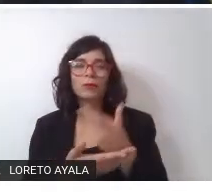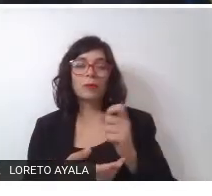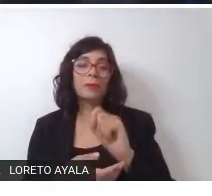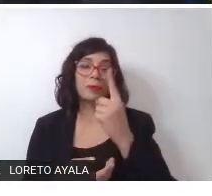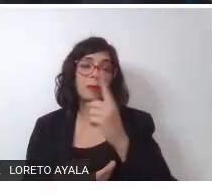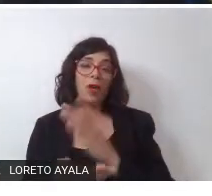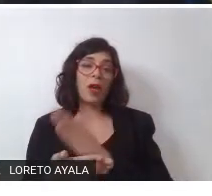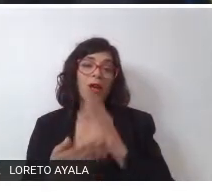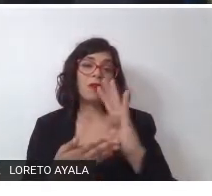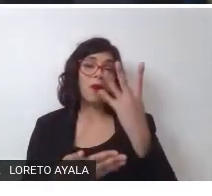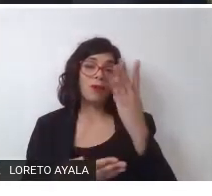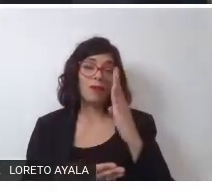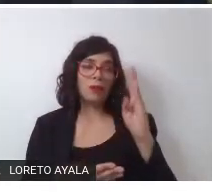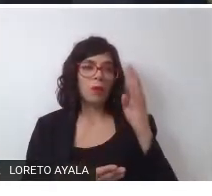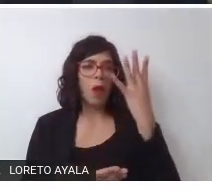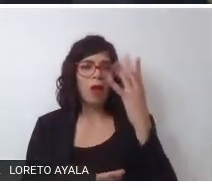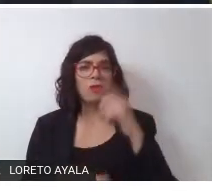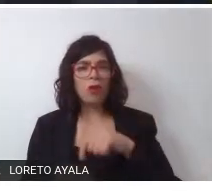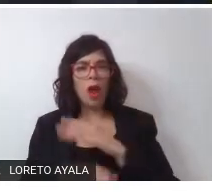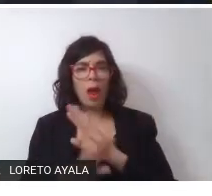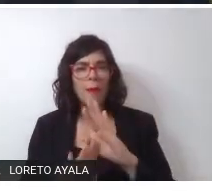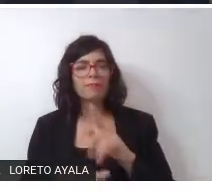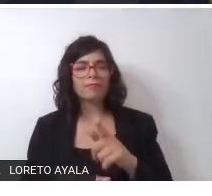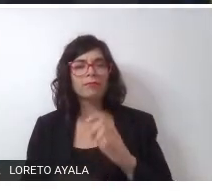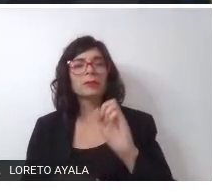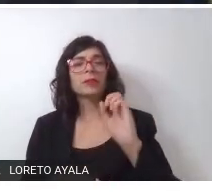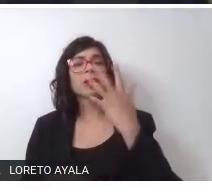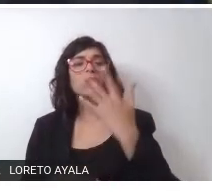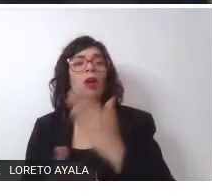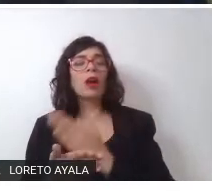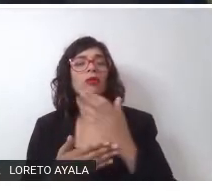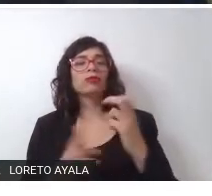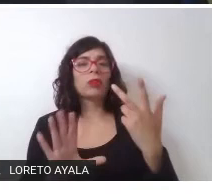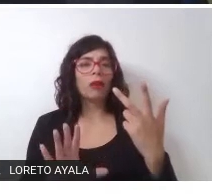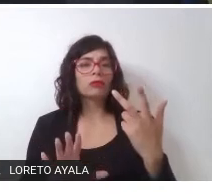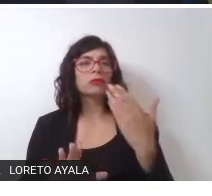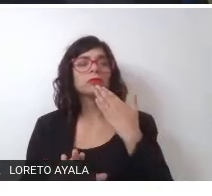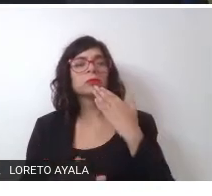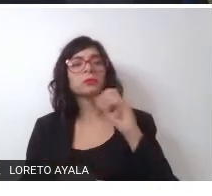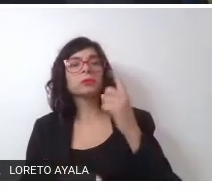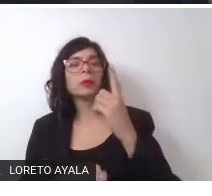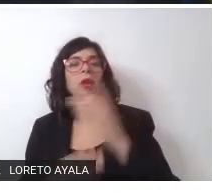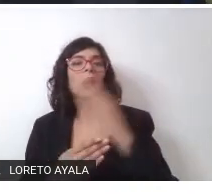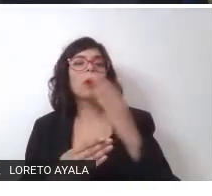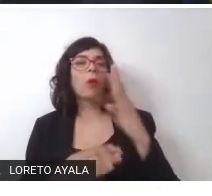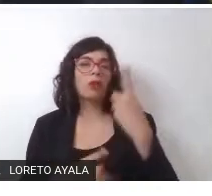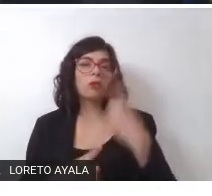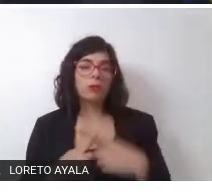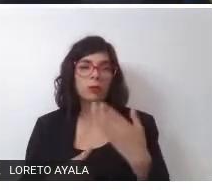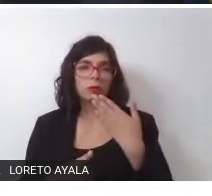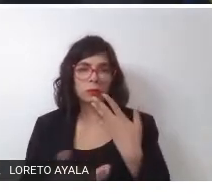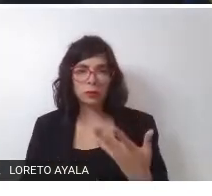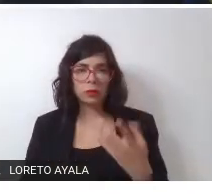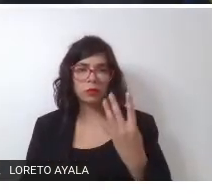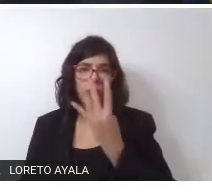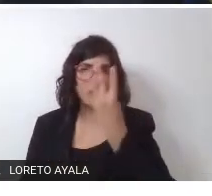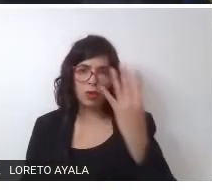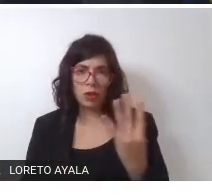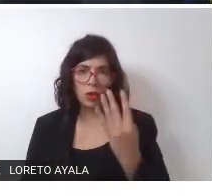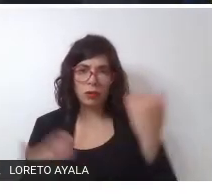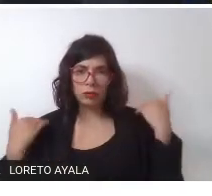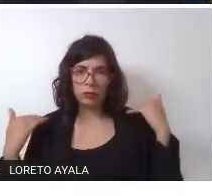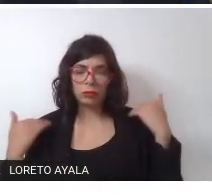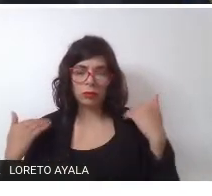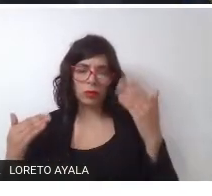cuarto básico, también sean de quinto a octavo? ¿Y por qué no hasta cuarto medio? ¿Ya? Tenemos 4 horas de educación física de primero a